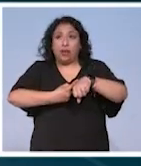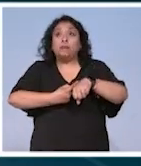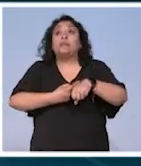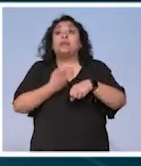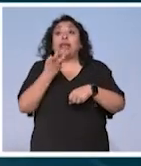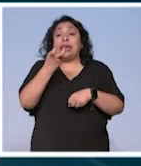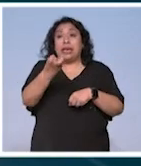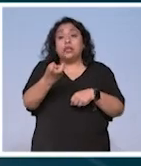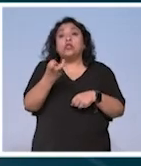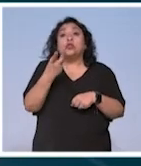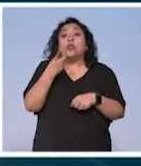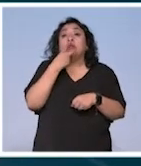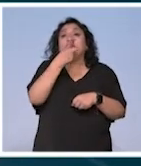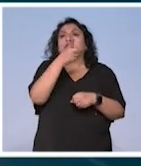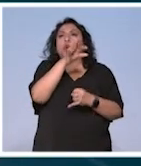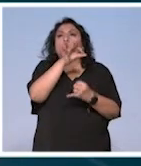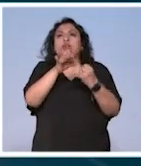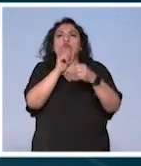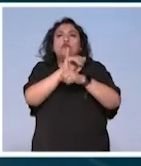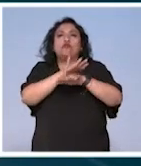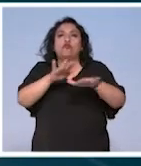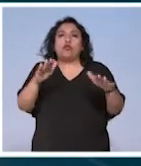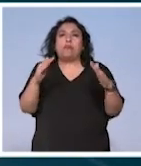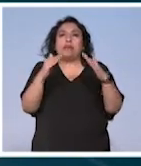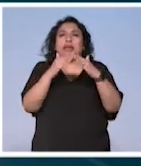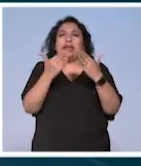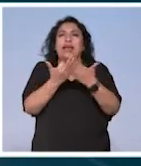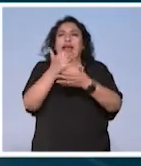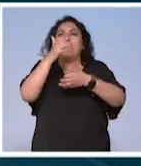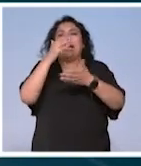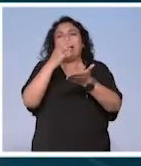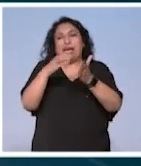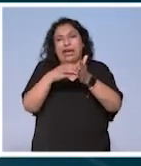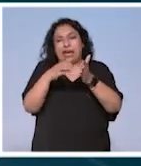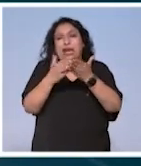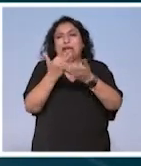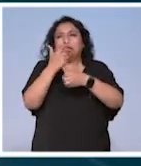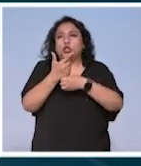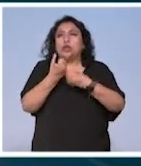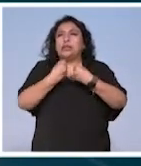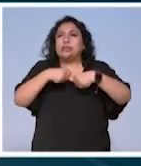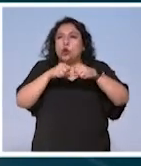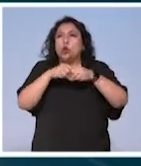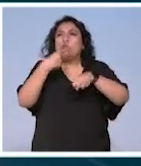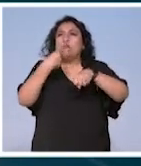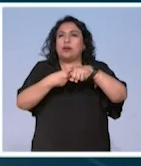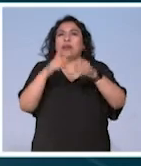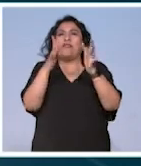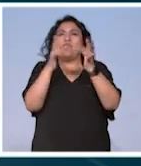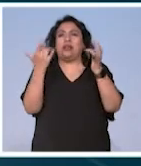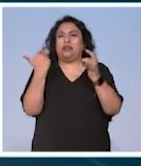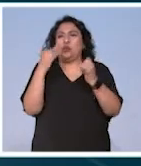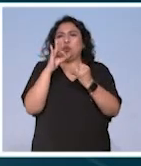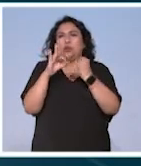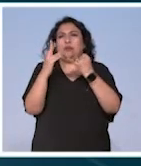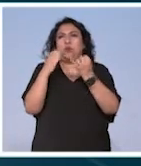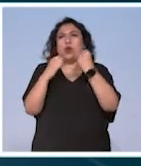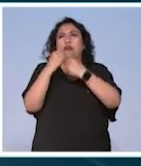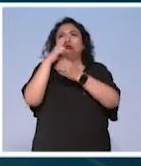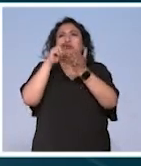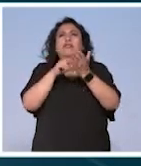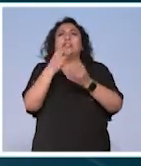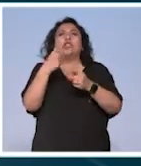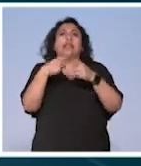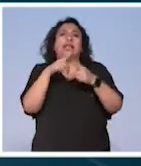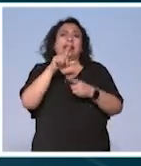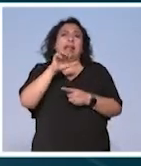Lo anterior fue revelado en el último informe de la Caja Nacional de Seguro de Enfermedades de Francia, reportado a finales del 2022 por